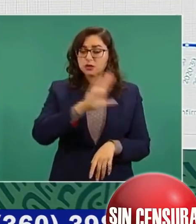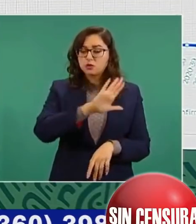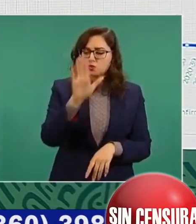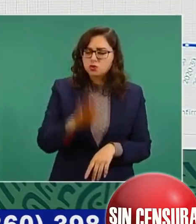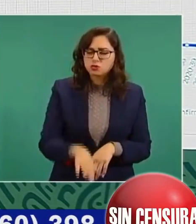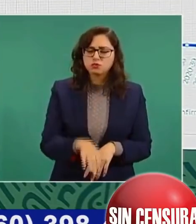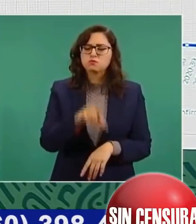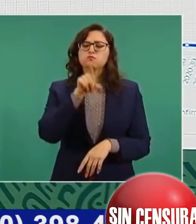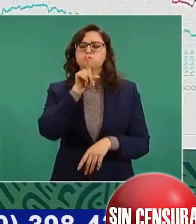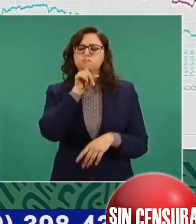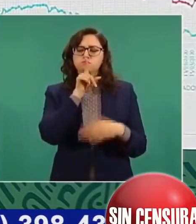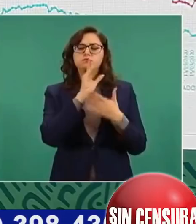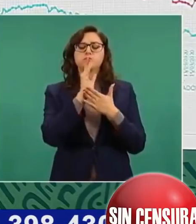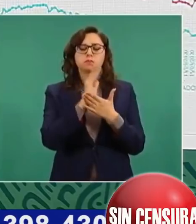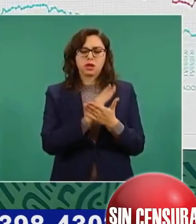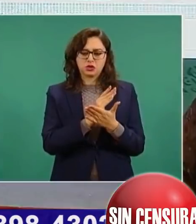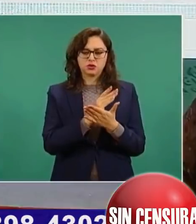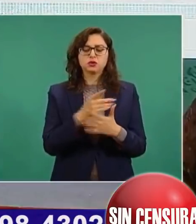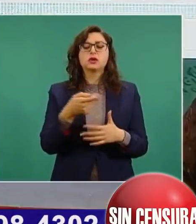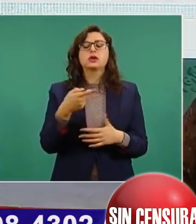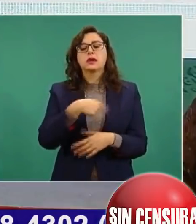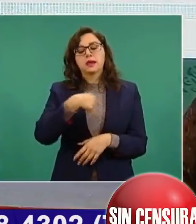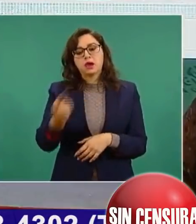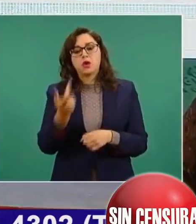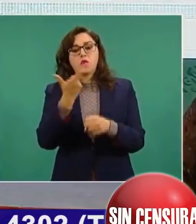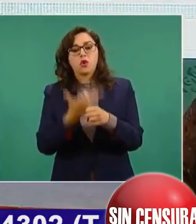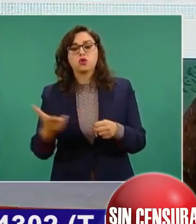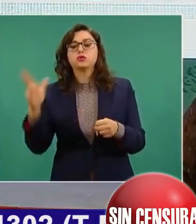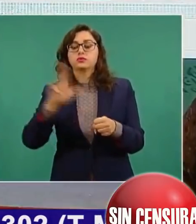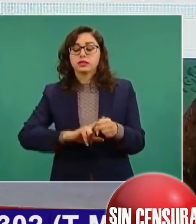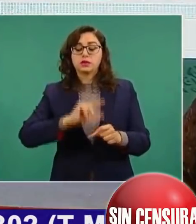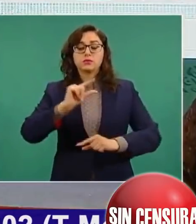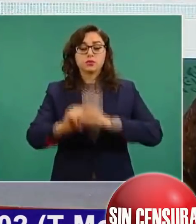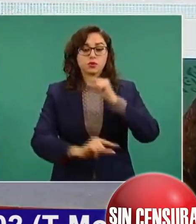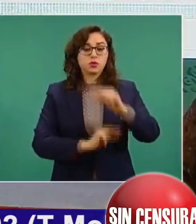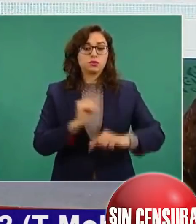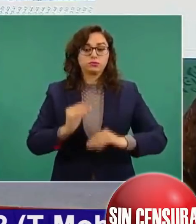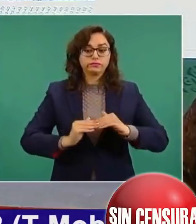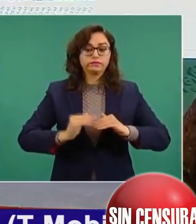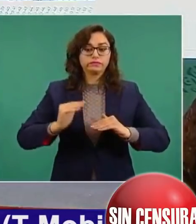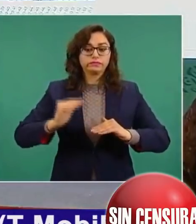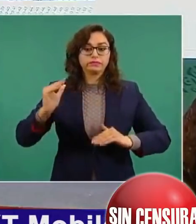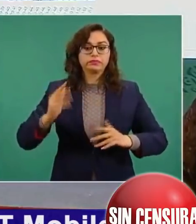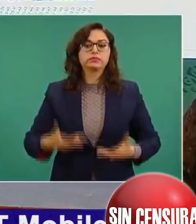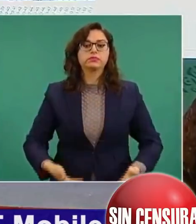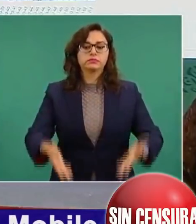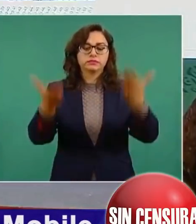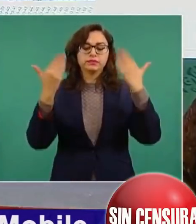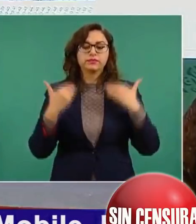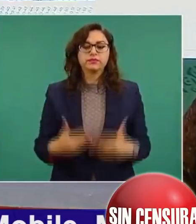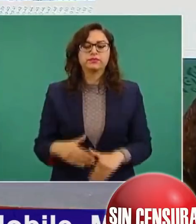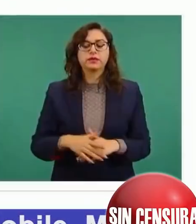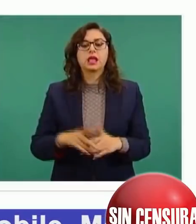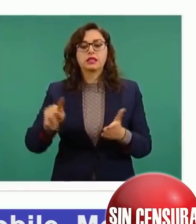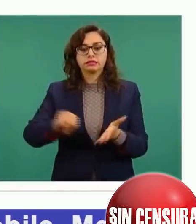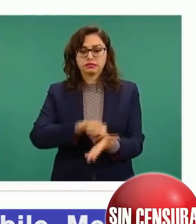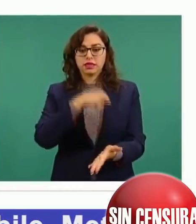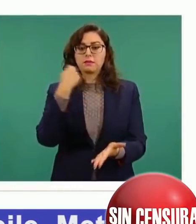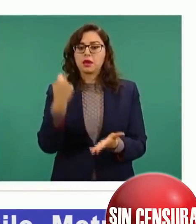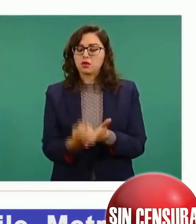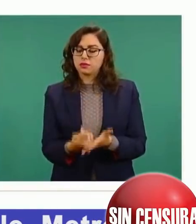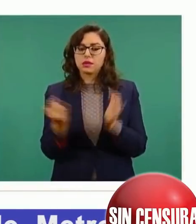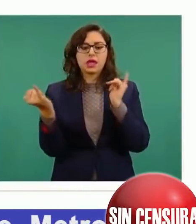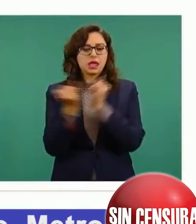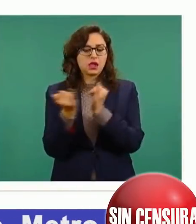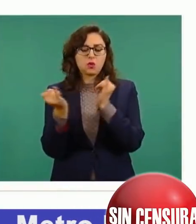de crecimiento. La siguiente, y la hospitalización lentamente va creciendo. La siguiente. Tamaulipas, un patrón muy semejante,